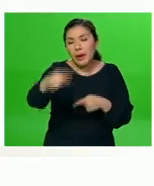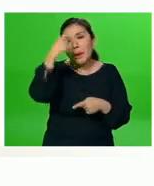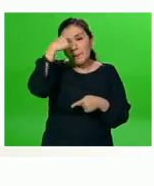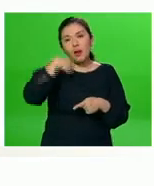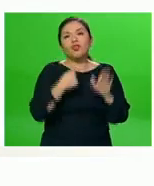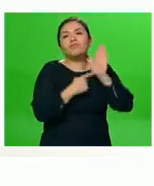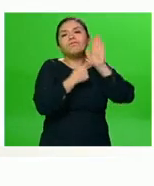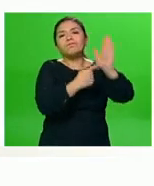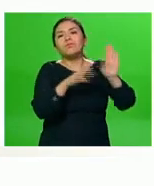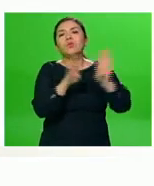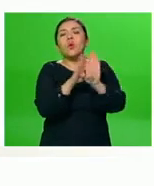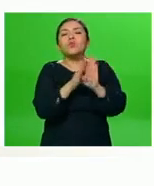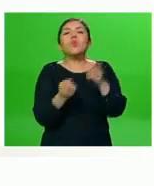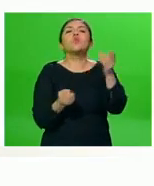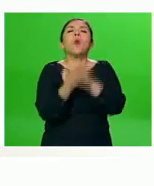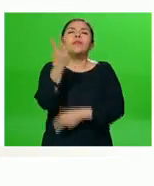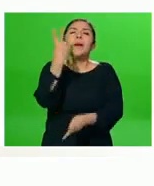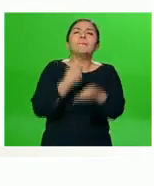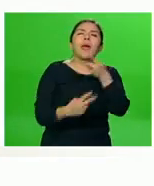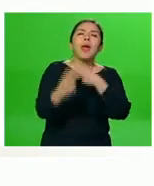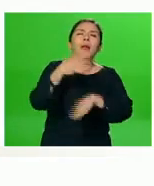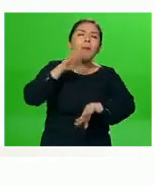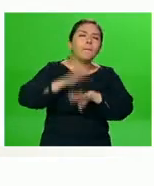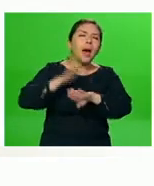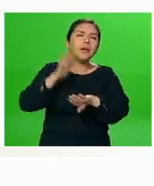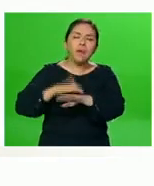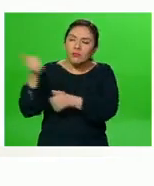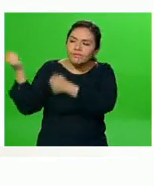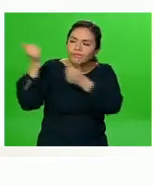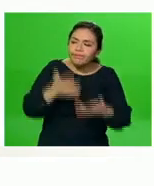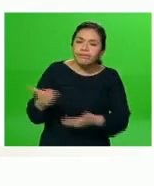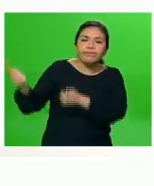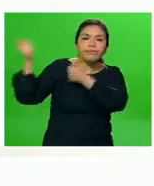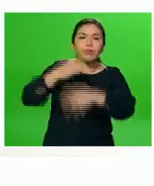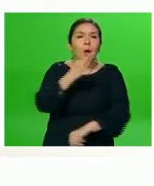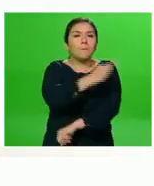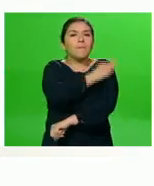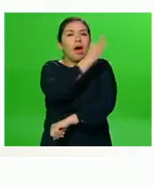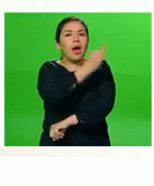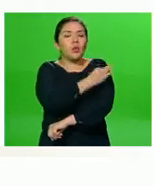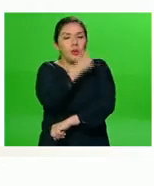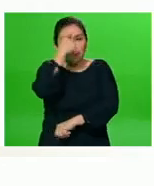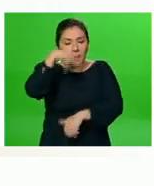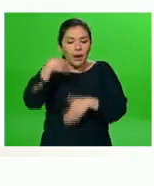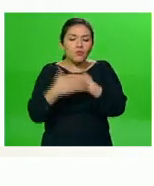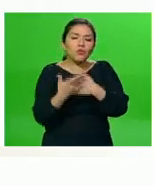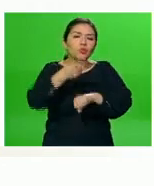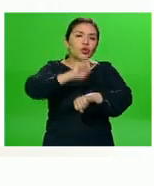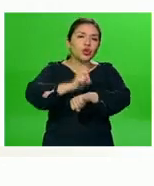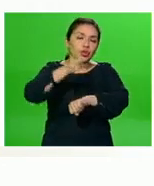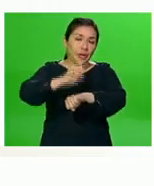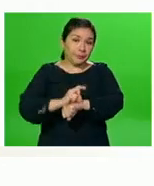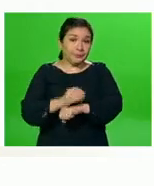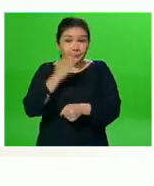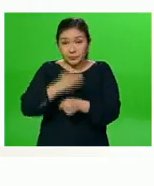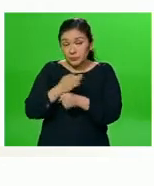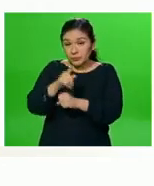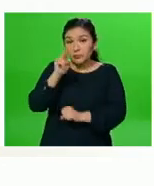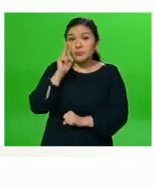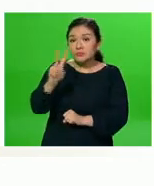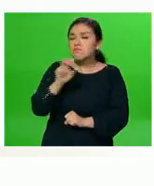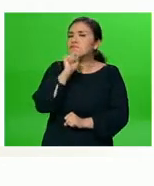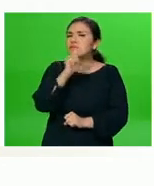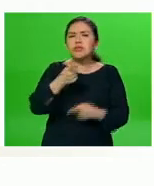expectativa de cuántas dosis de ejércitos de vacuna estaremos recibiendo en los siguientes días por lo pronto entonces nos quedamos